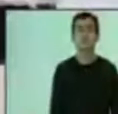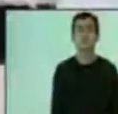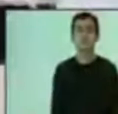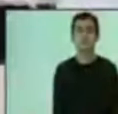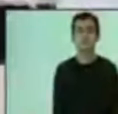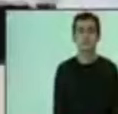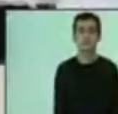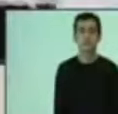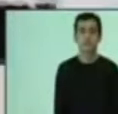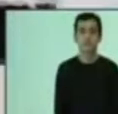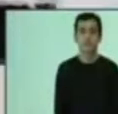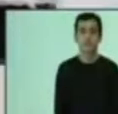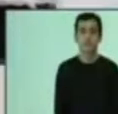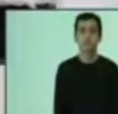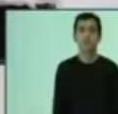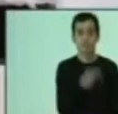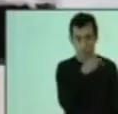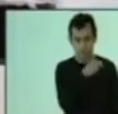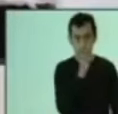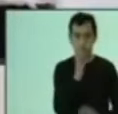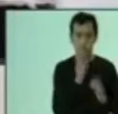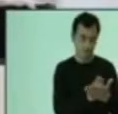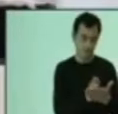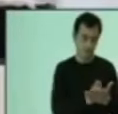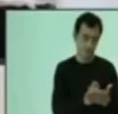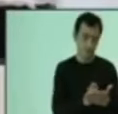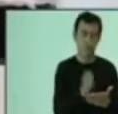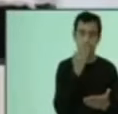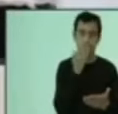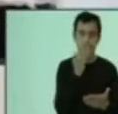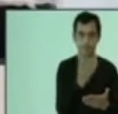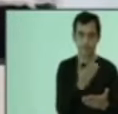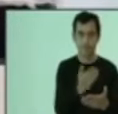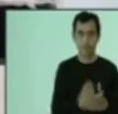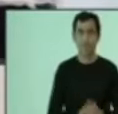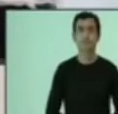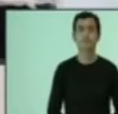¿Alguien más? Nada. ¿Usted también? Muy bien, permítame.